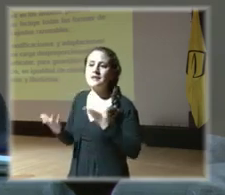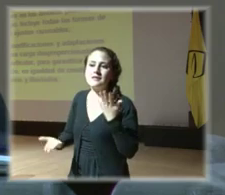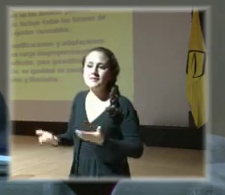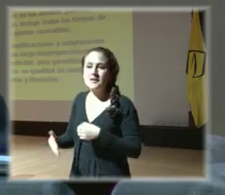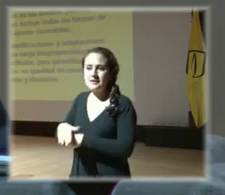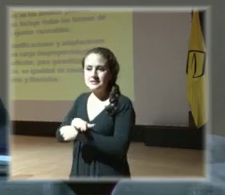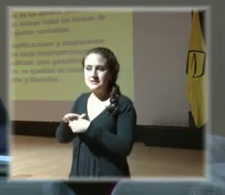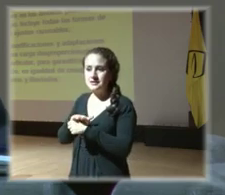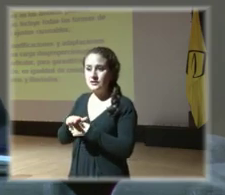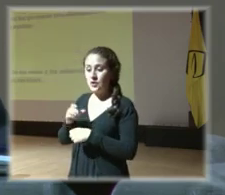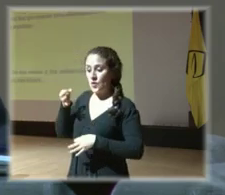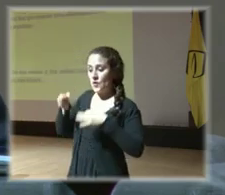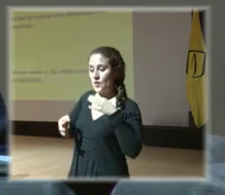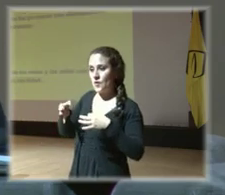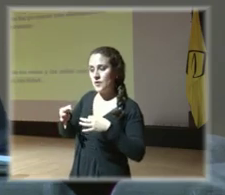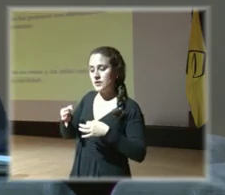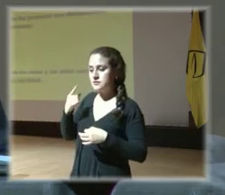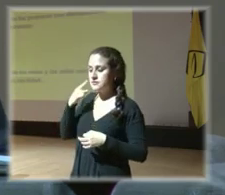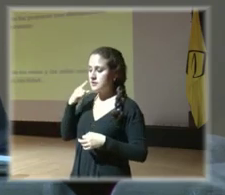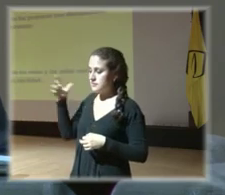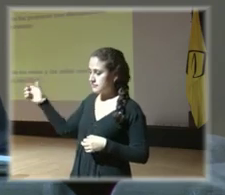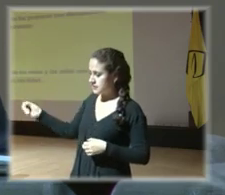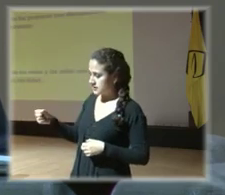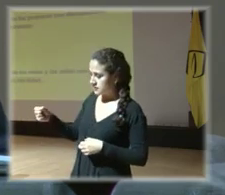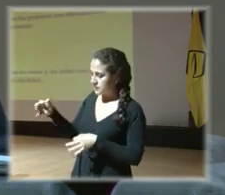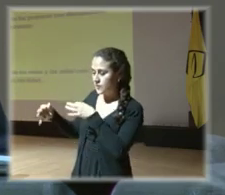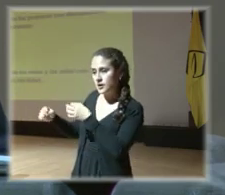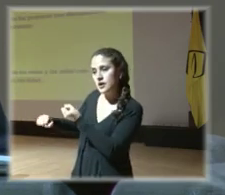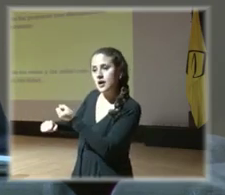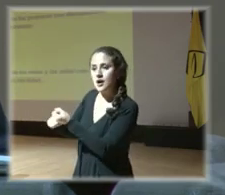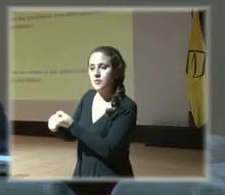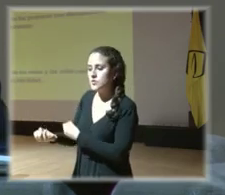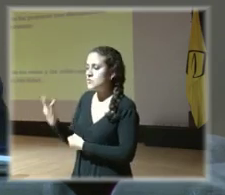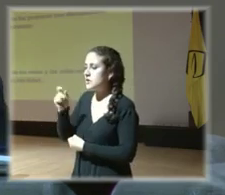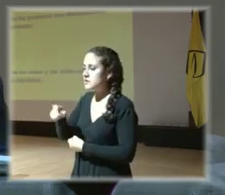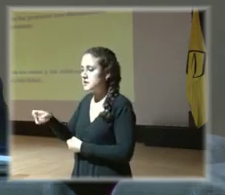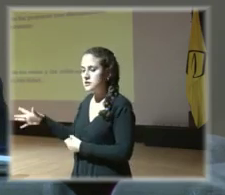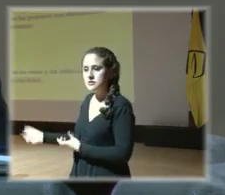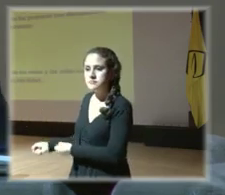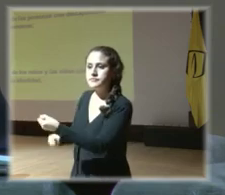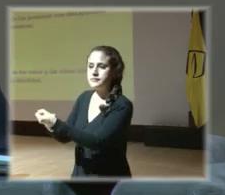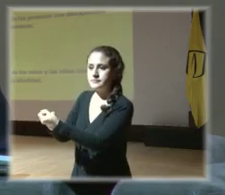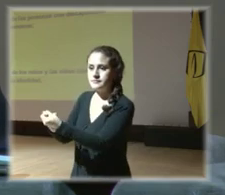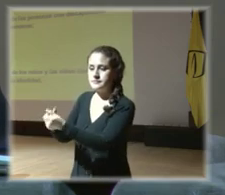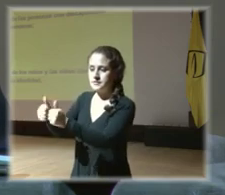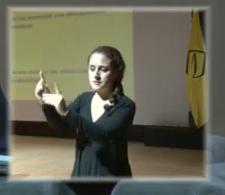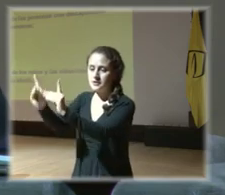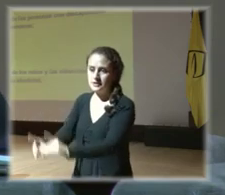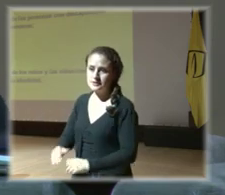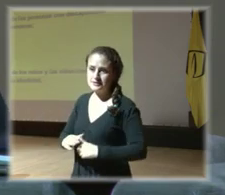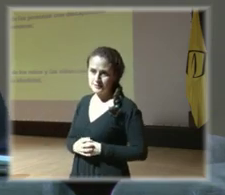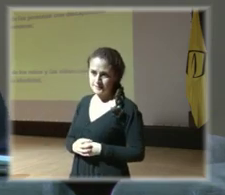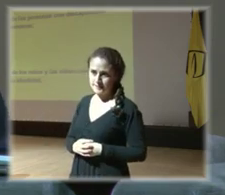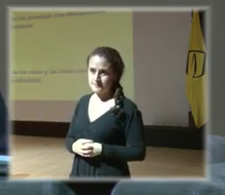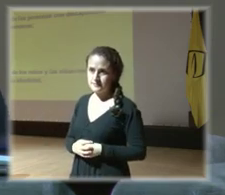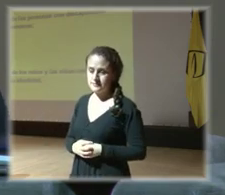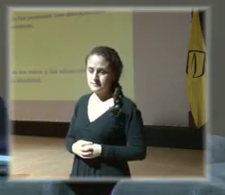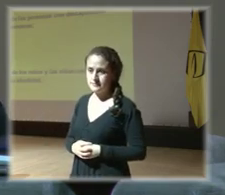corresponda, el juez debe designar un curador o los apoyos que resulten necesarios para fijar sus funciones. Con lo